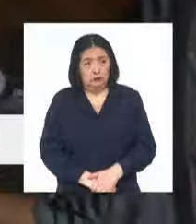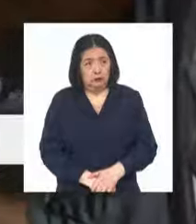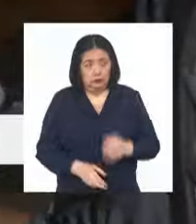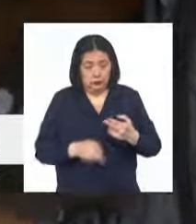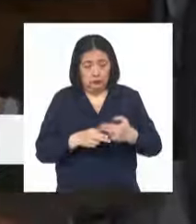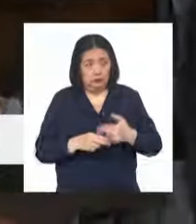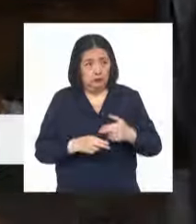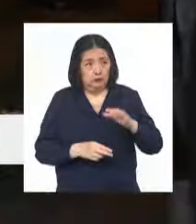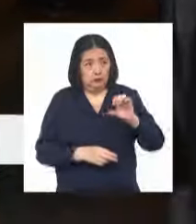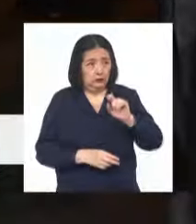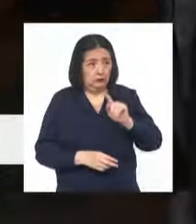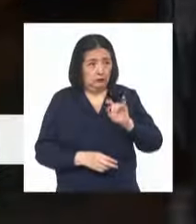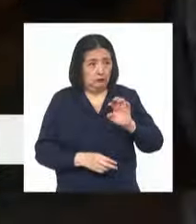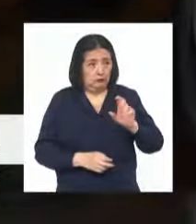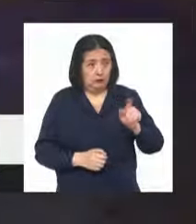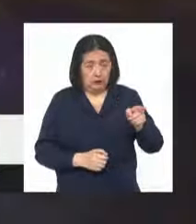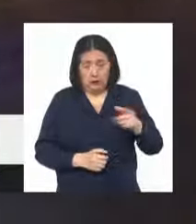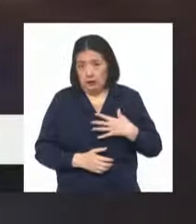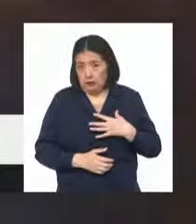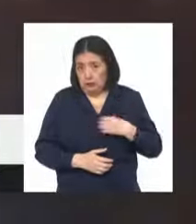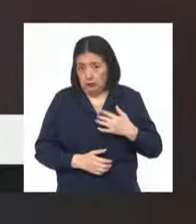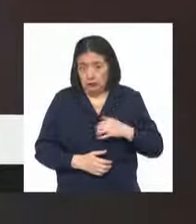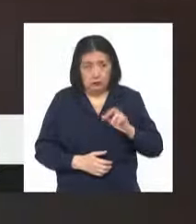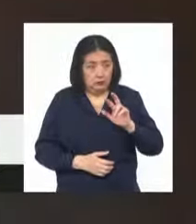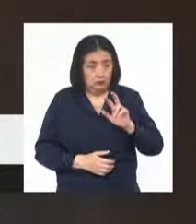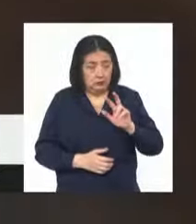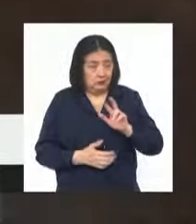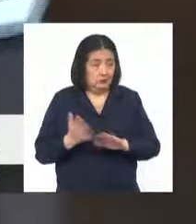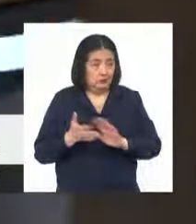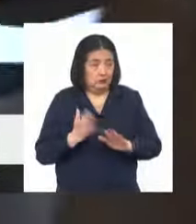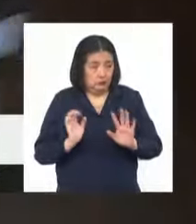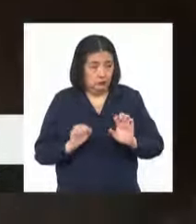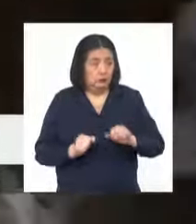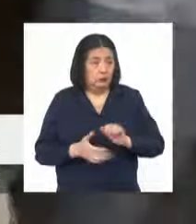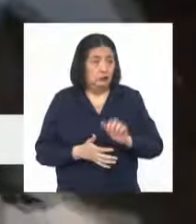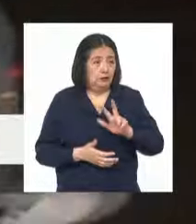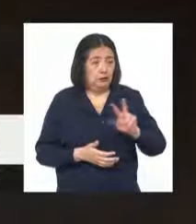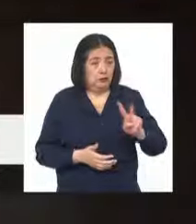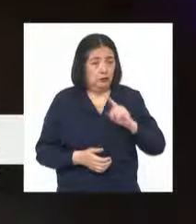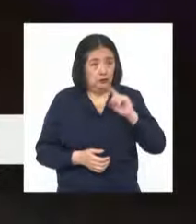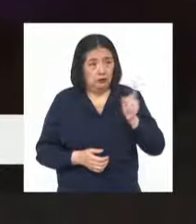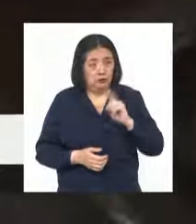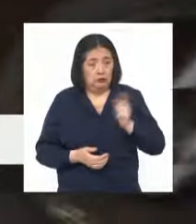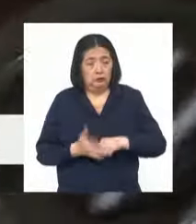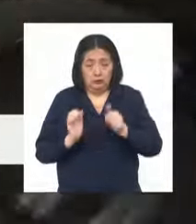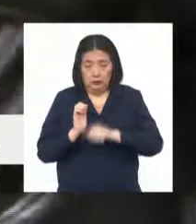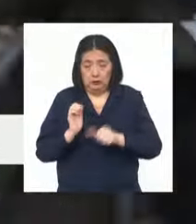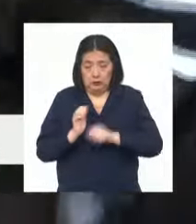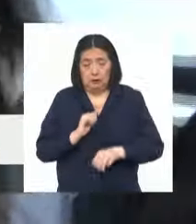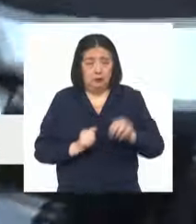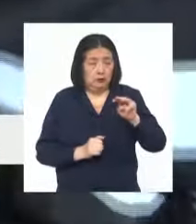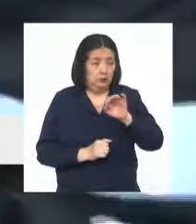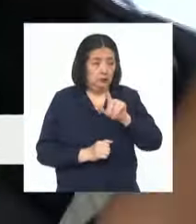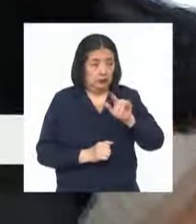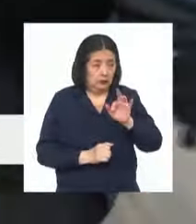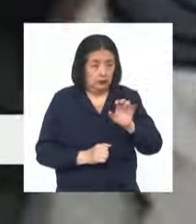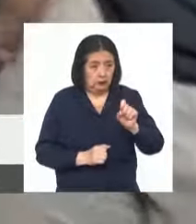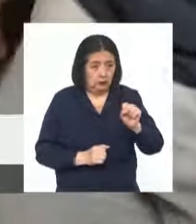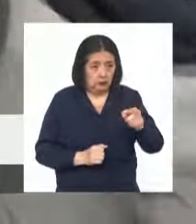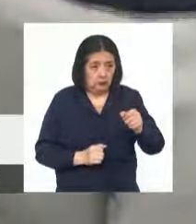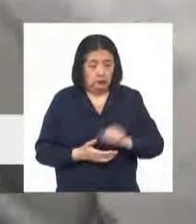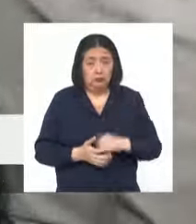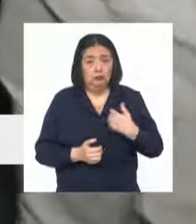Stephanie Castañeda Aquino tiene nada menos que 32 denuncias por hurto agravado. Su hermana Milagros Castañeda Aquino